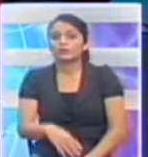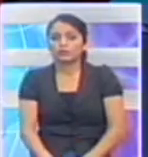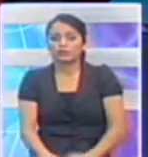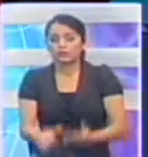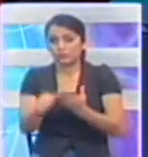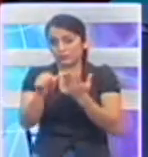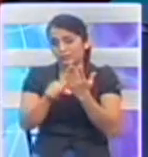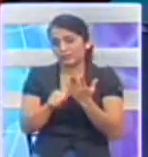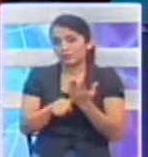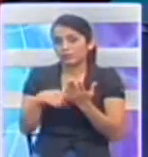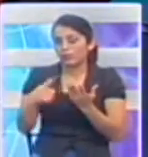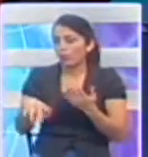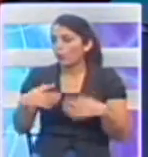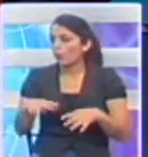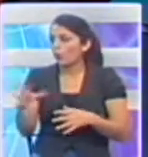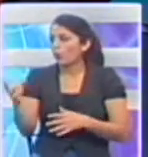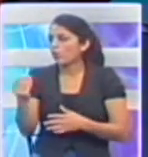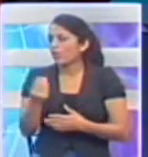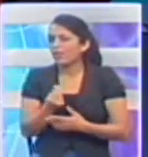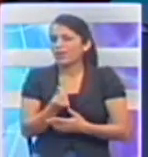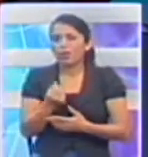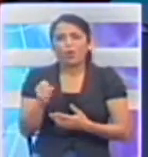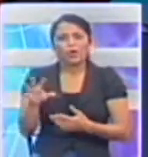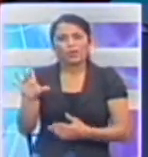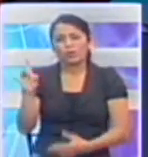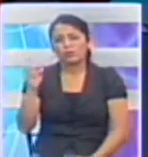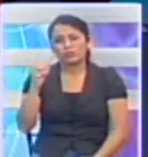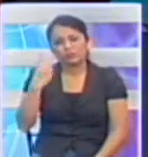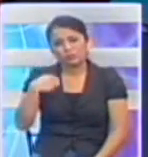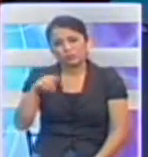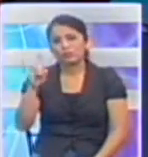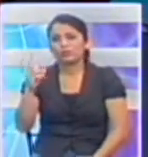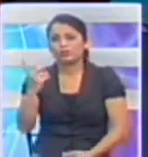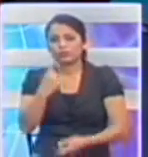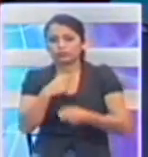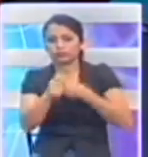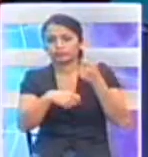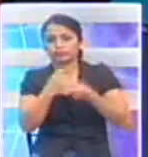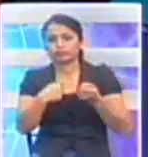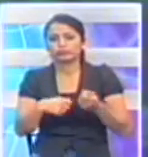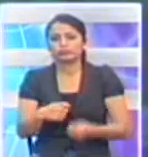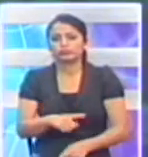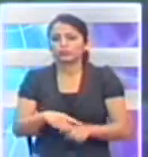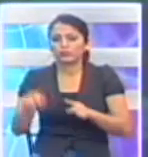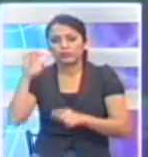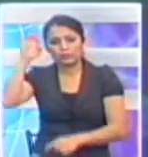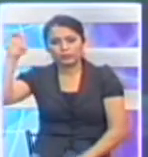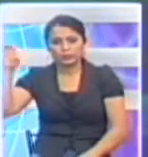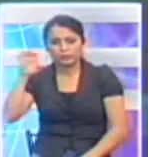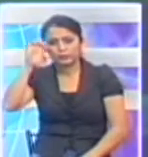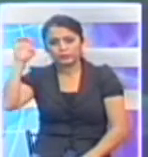de dólares y tenía como destino Estados Unidos y Europa. Por otra parte,